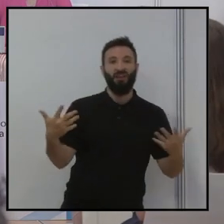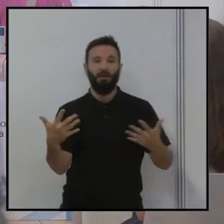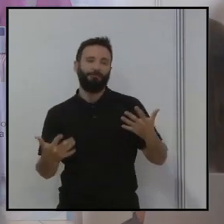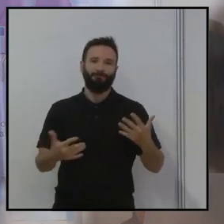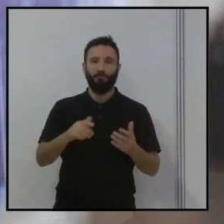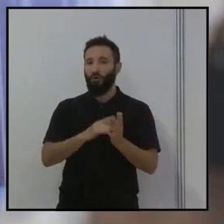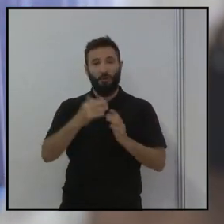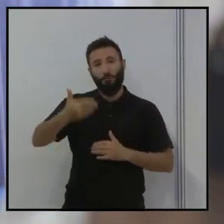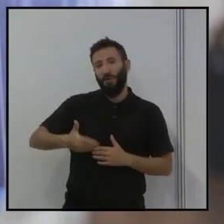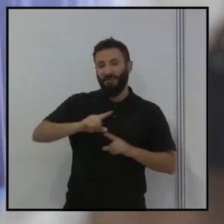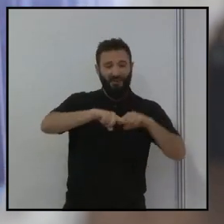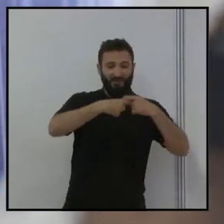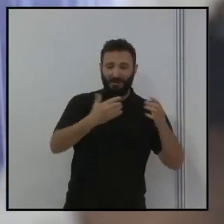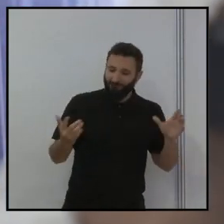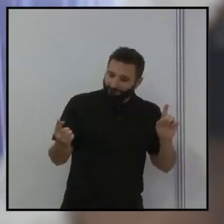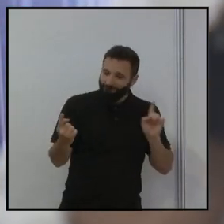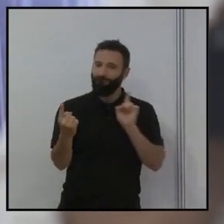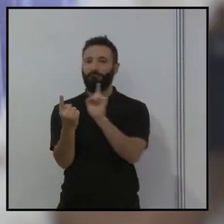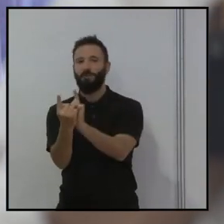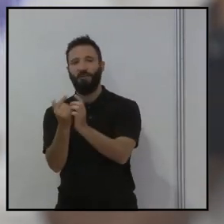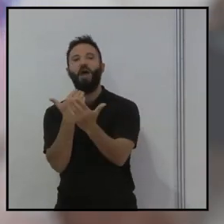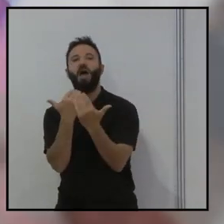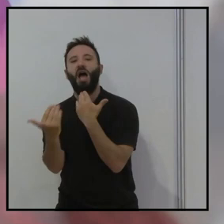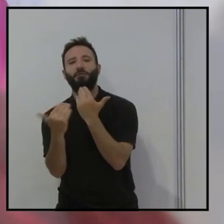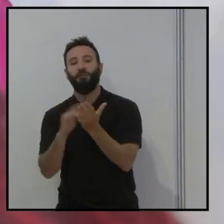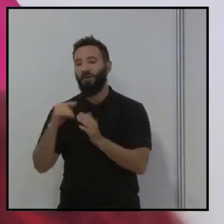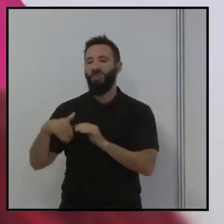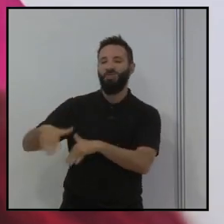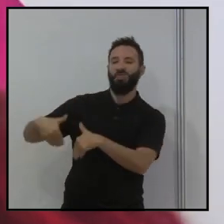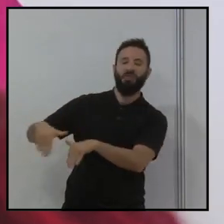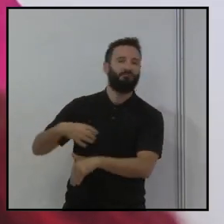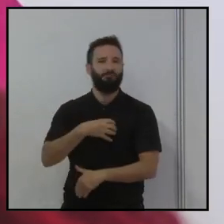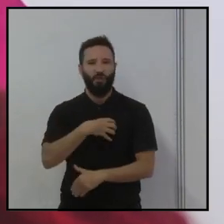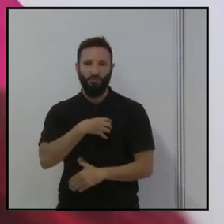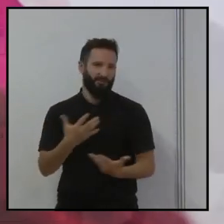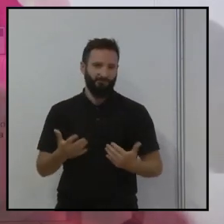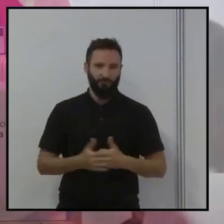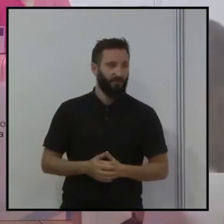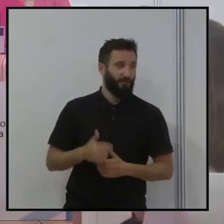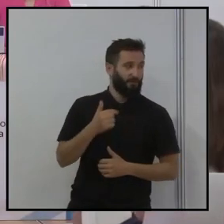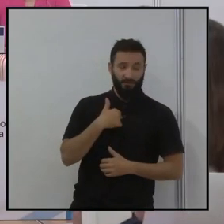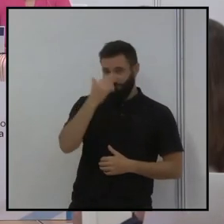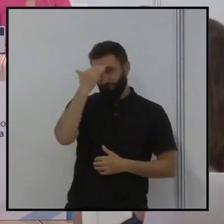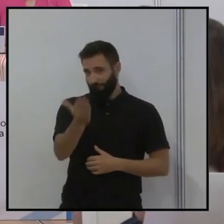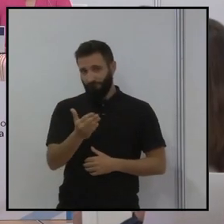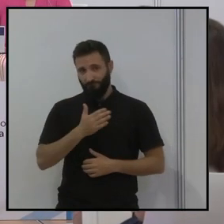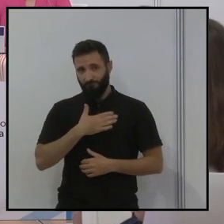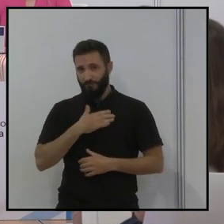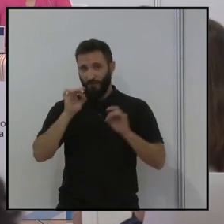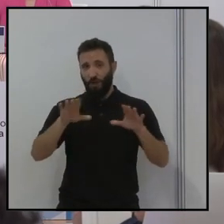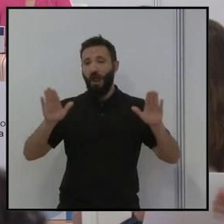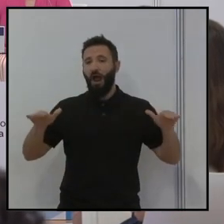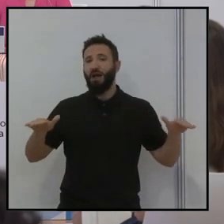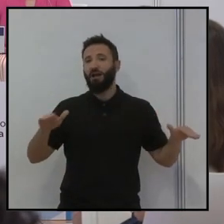acercarse y hablarle y no aislarle de entrada. Pero tú podrás decirlo mejor. No, yo casi diría una vez más que como Ángel lo ha vivido en